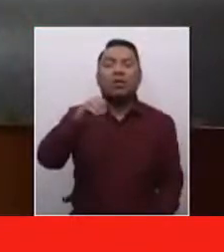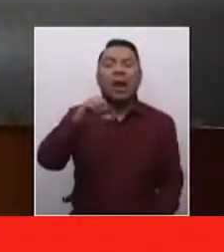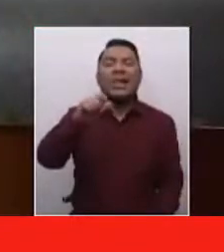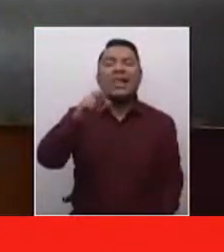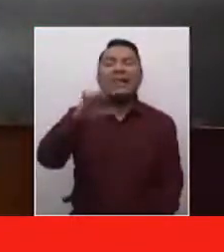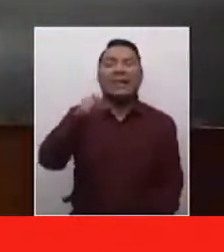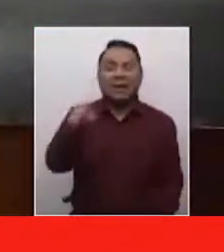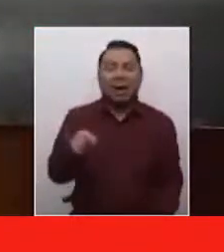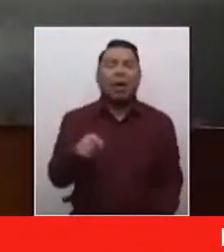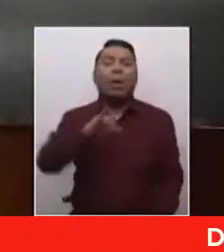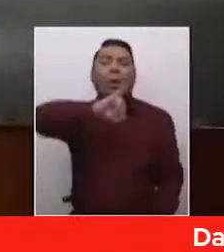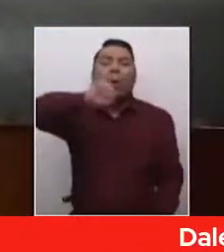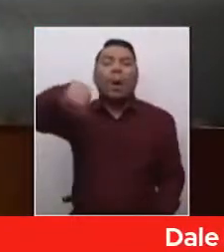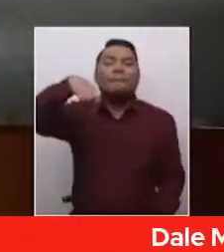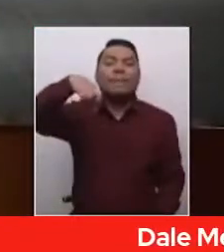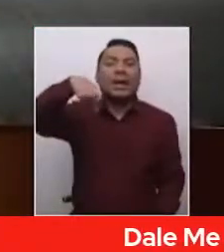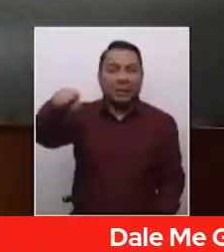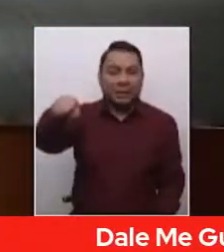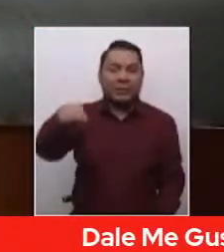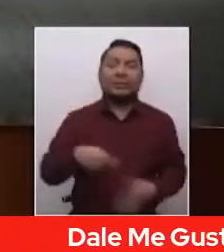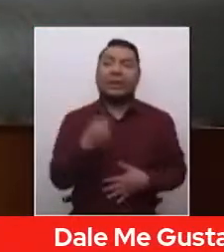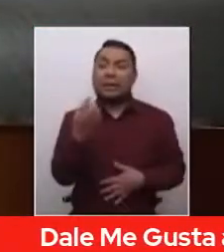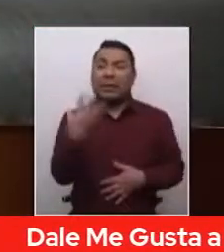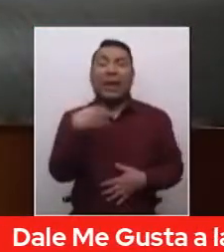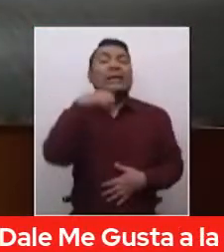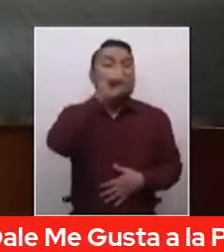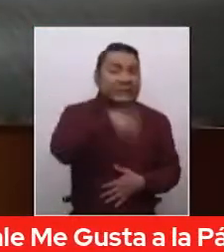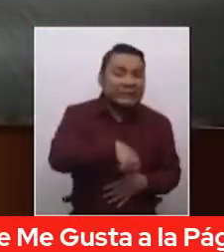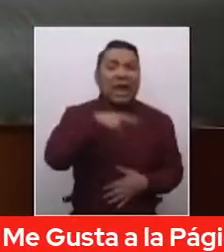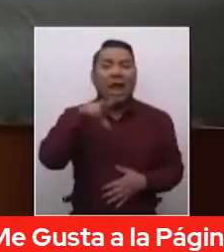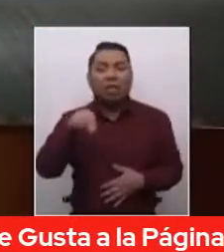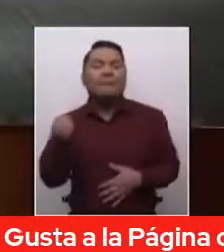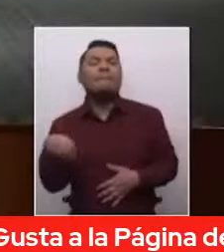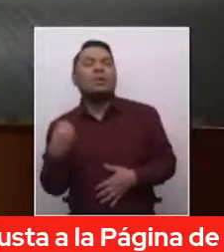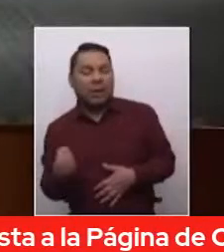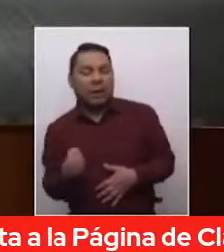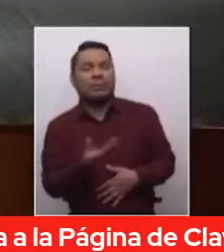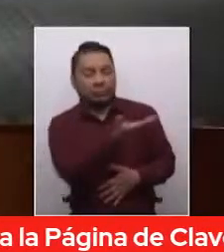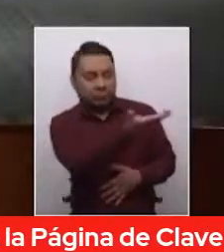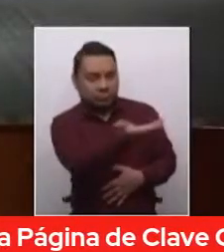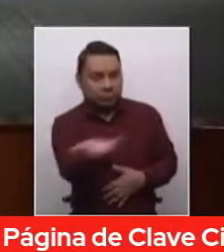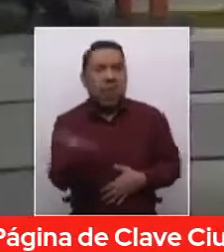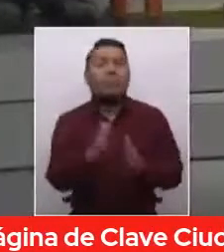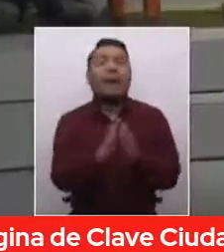por el Perú, para responder el sí, no, ¿por qué? Por favor, candidato,